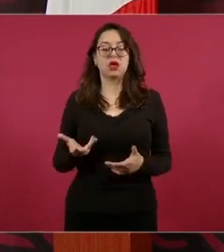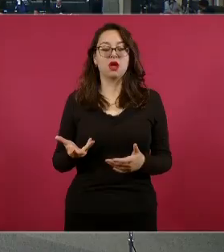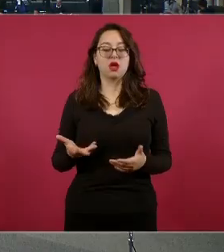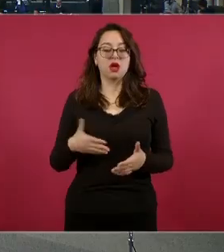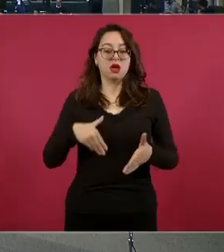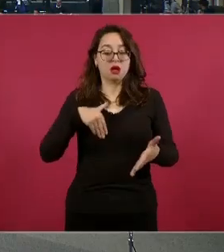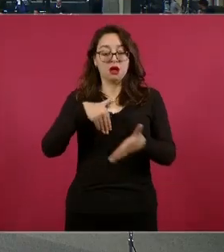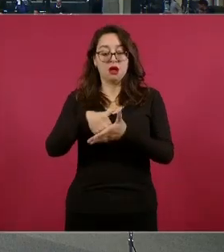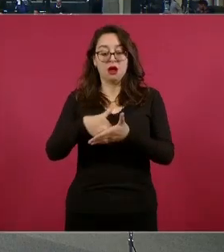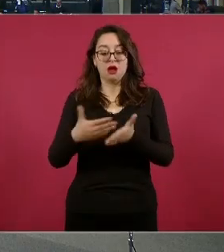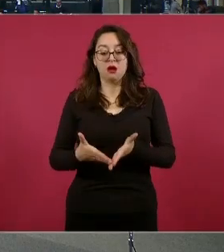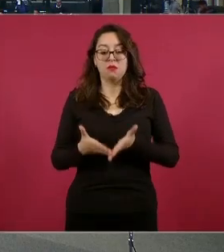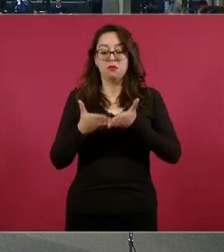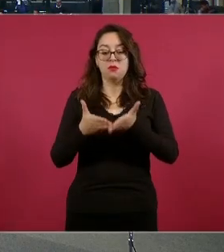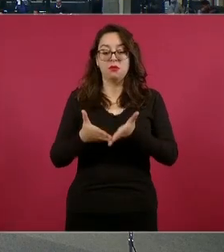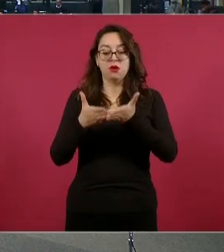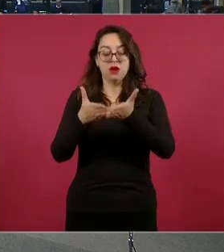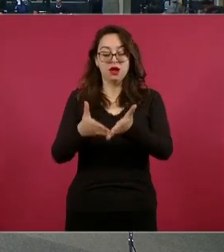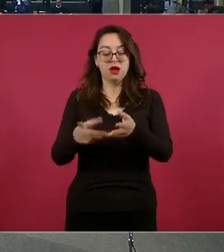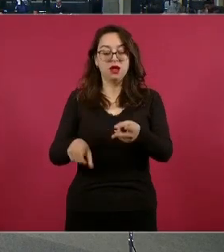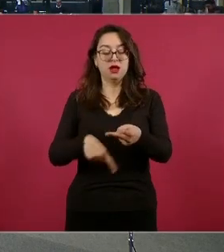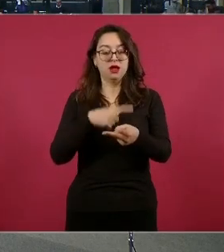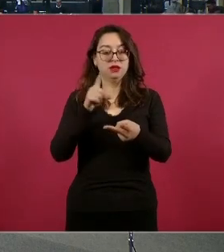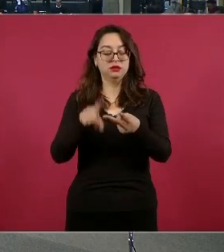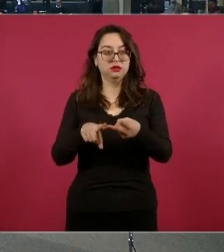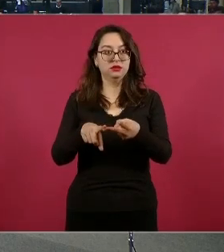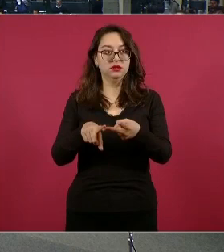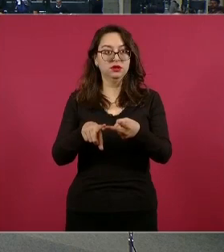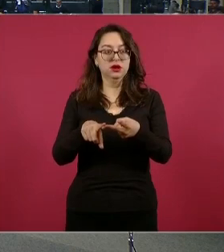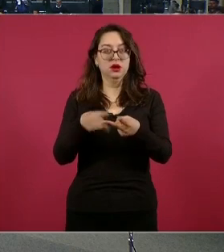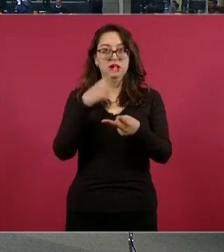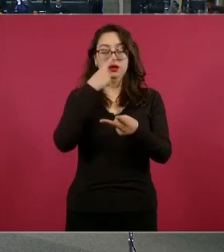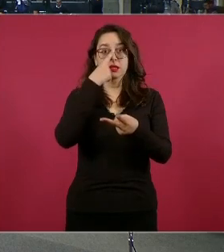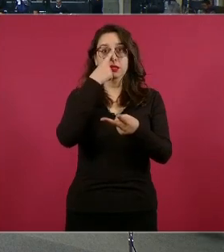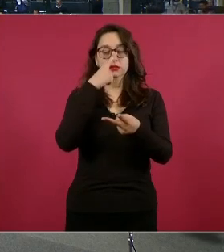la entrega de